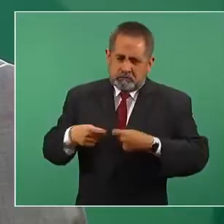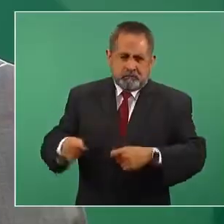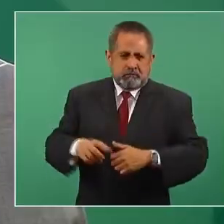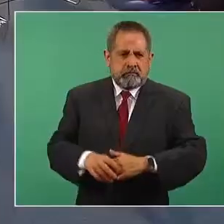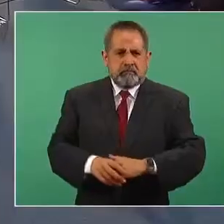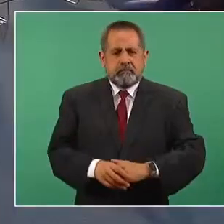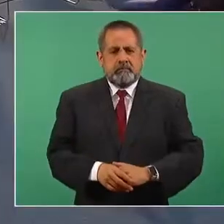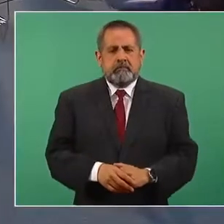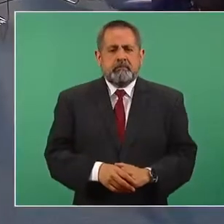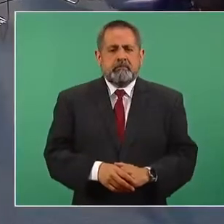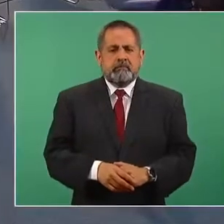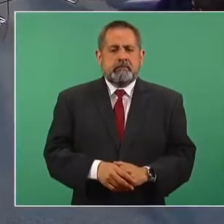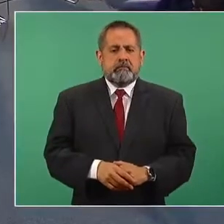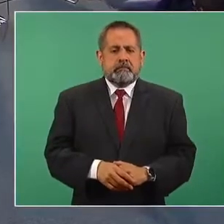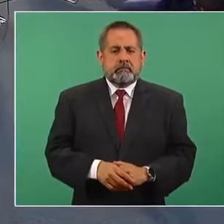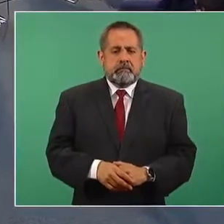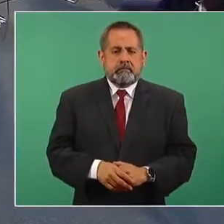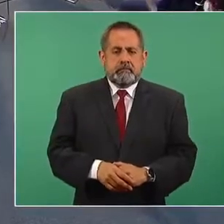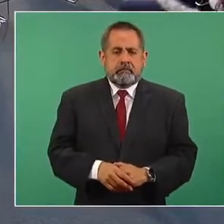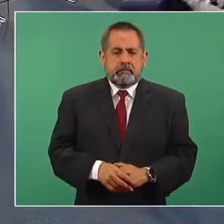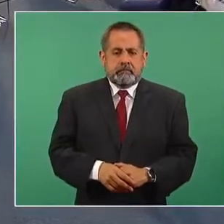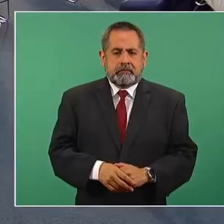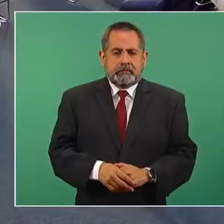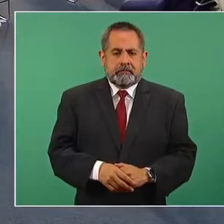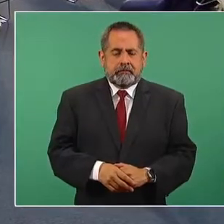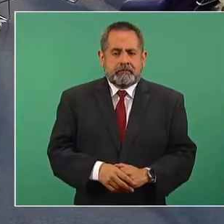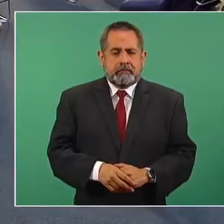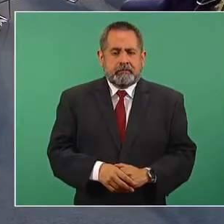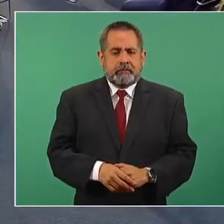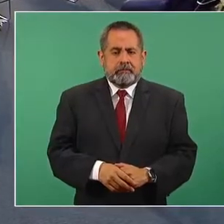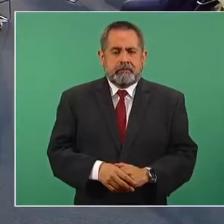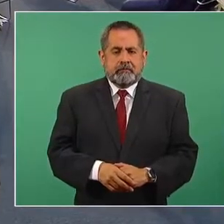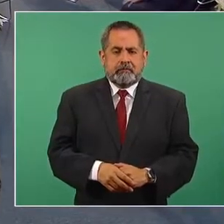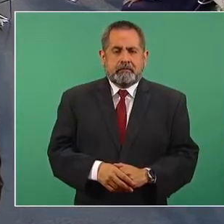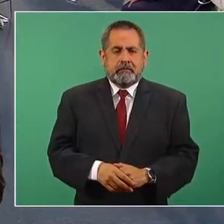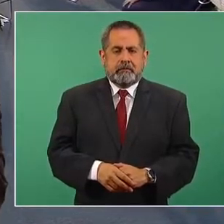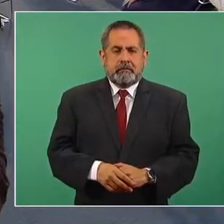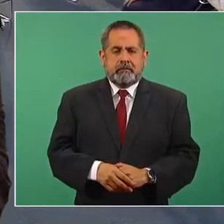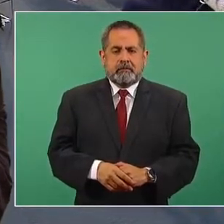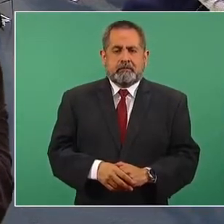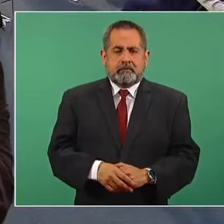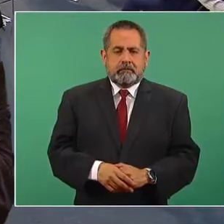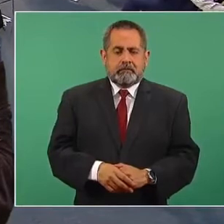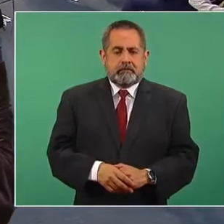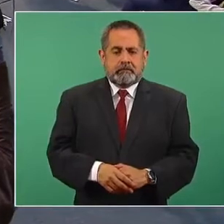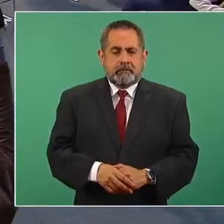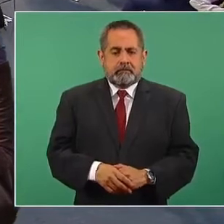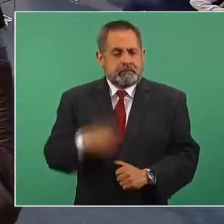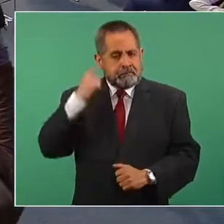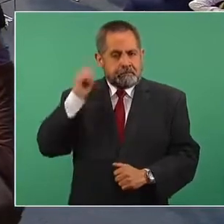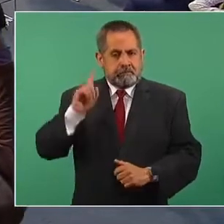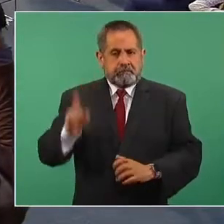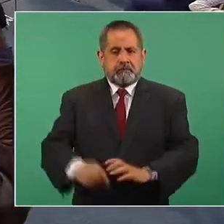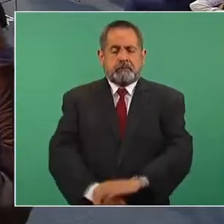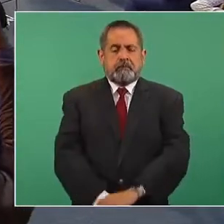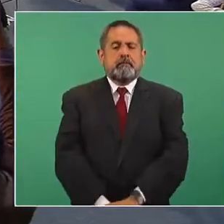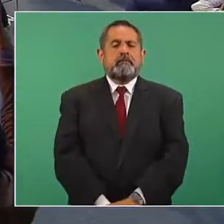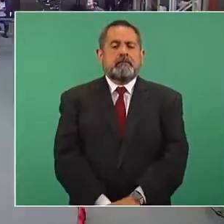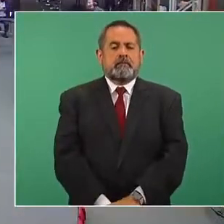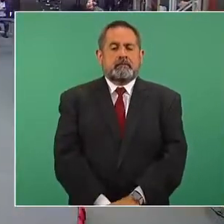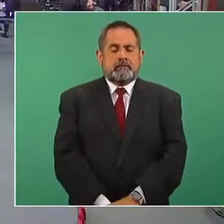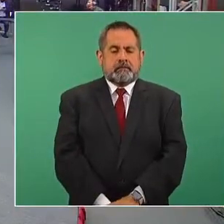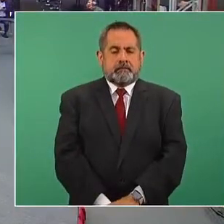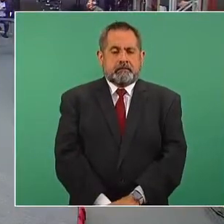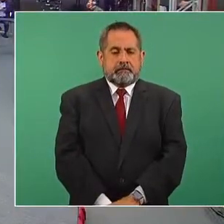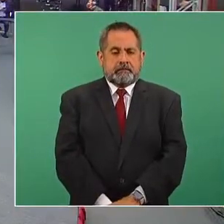momento usted había dicho que las vacunas para adultos mayores estarían en marzo y se recorre abril. ¿Es por la falta de